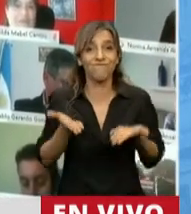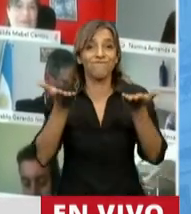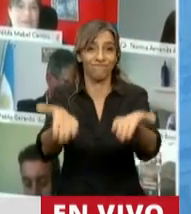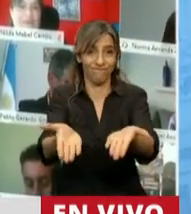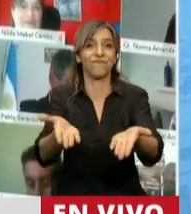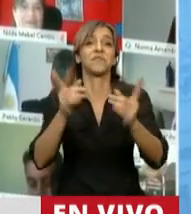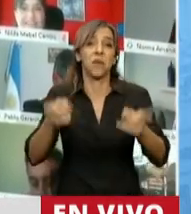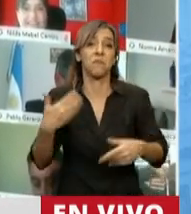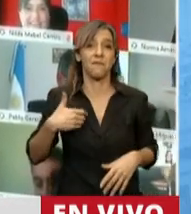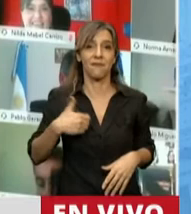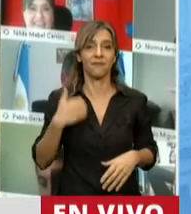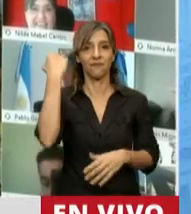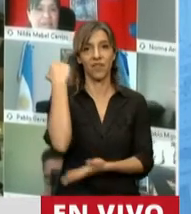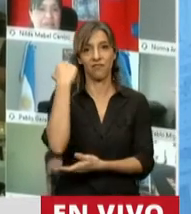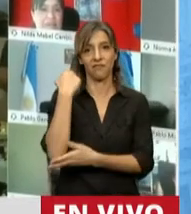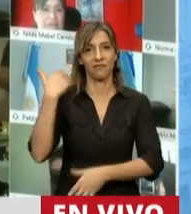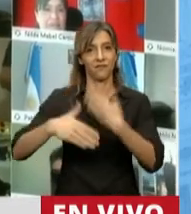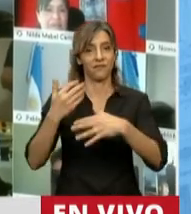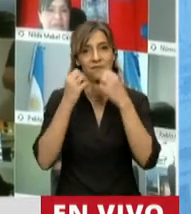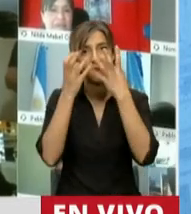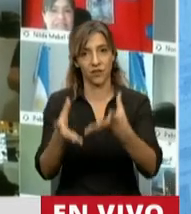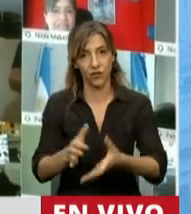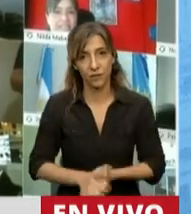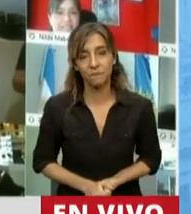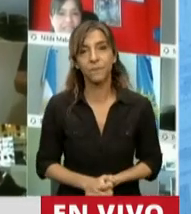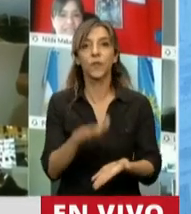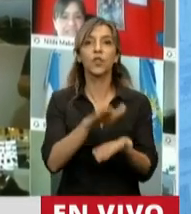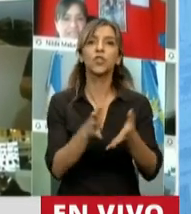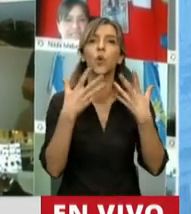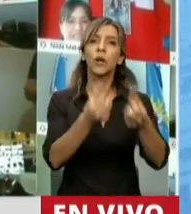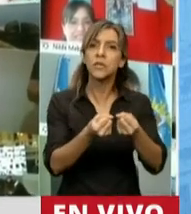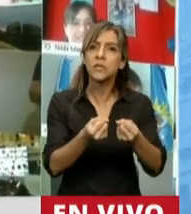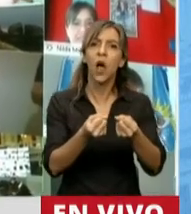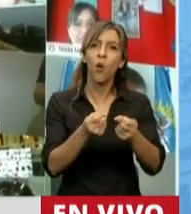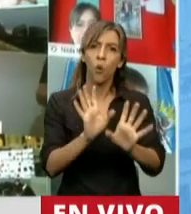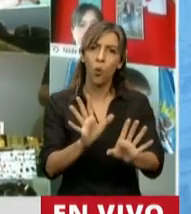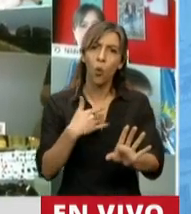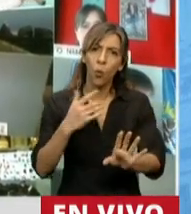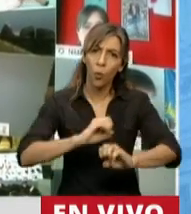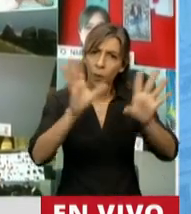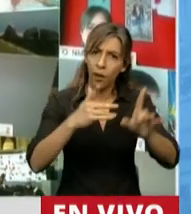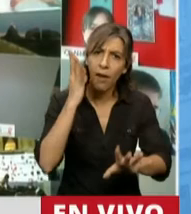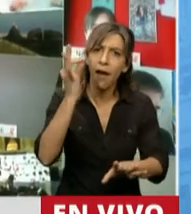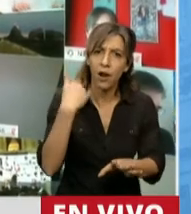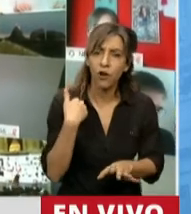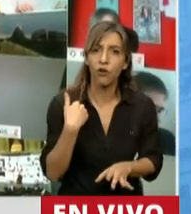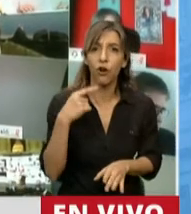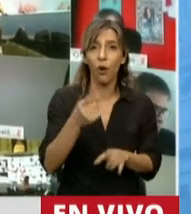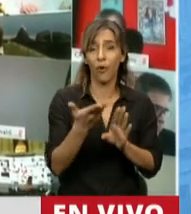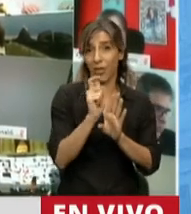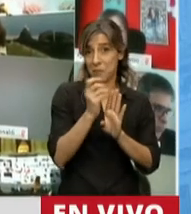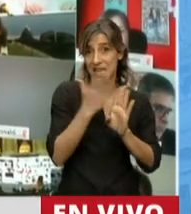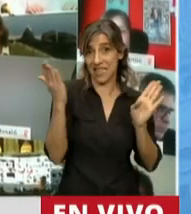Argentina. Y en la salud quiero dejar en claro algo. En estos poquitos meses de gestión, inauguramos más de